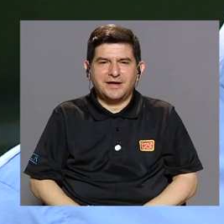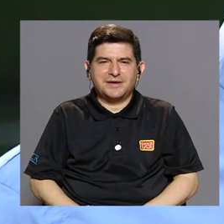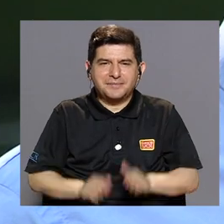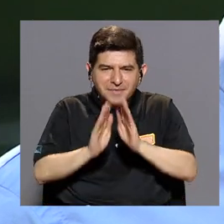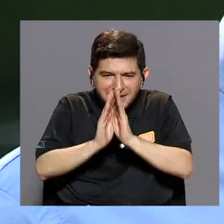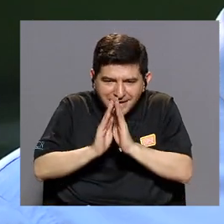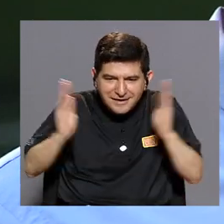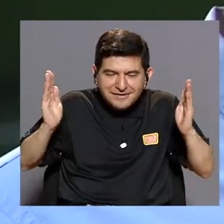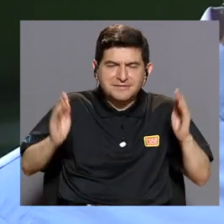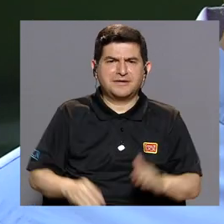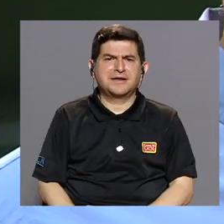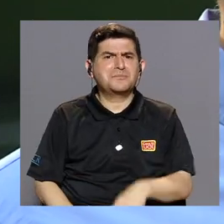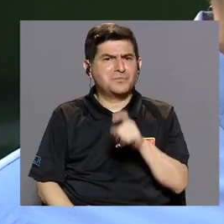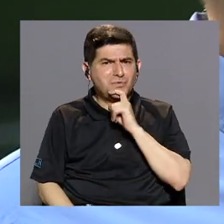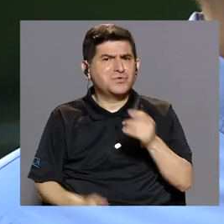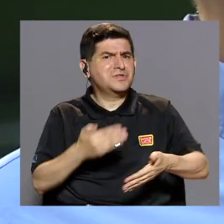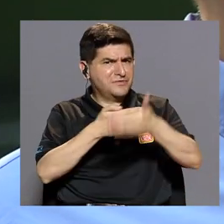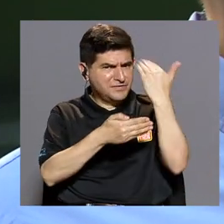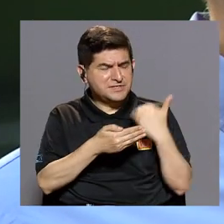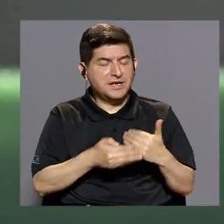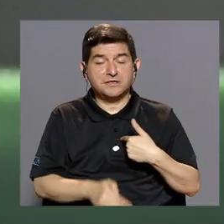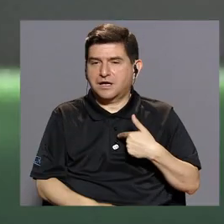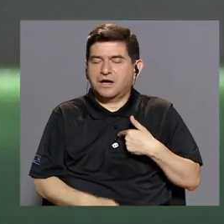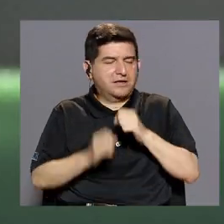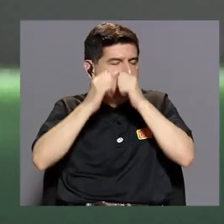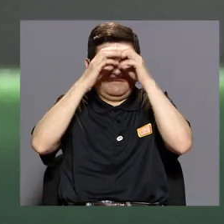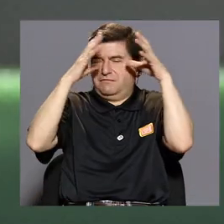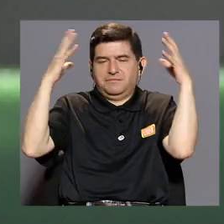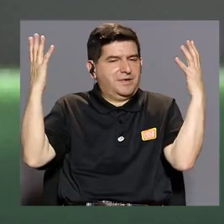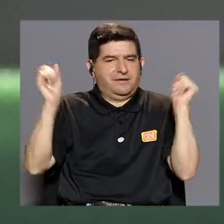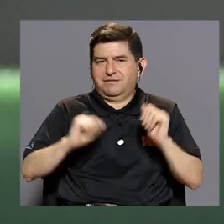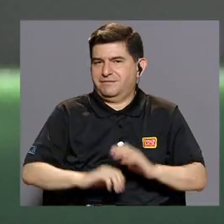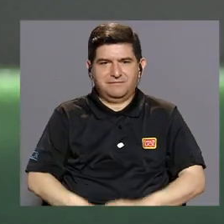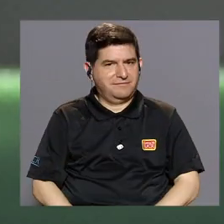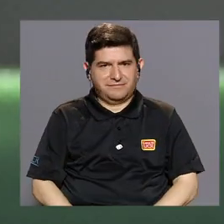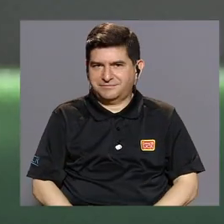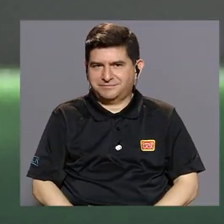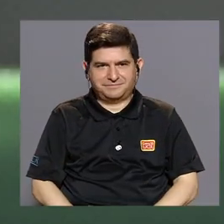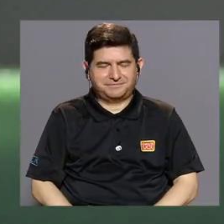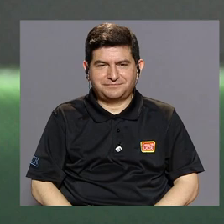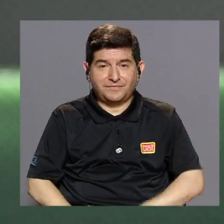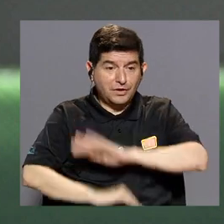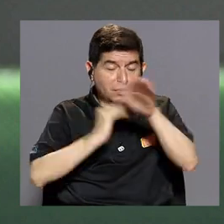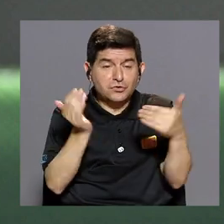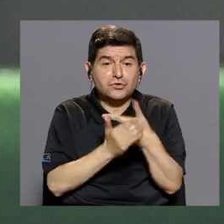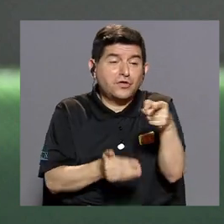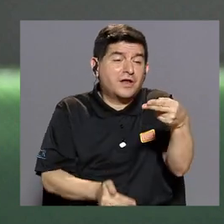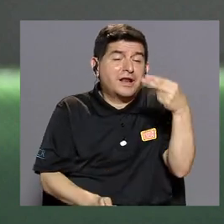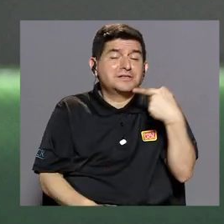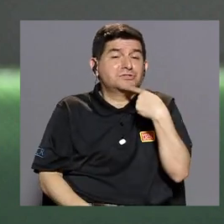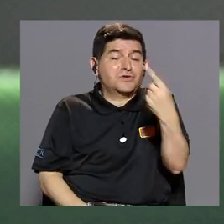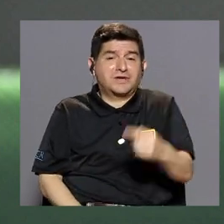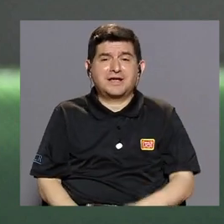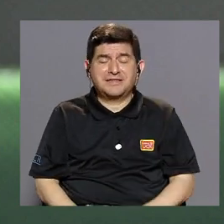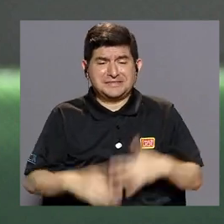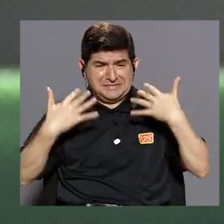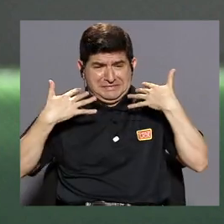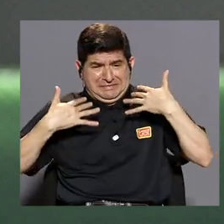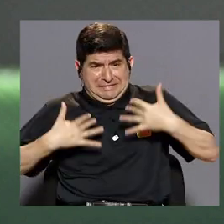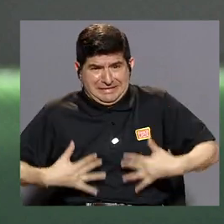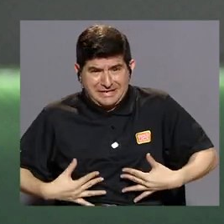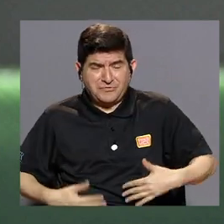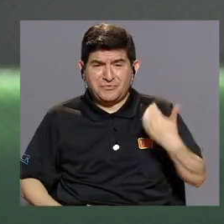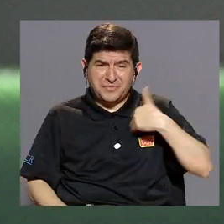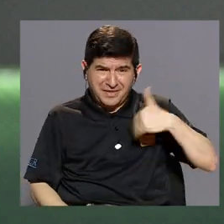entonces... Imagínese lo rudo que era en ese momento, no, ¿verdad? No me lo puedo imaginar, no podría, digamos. Toda la historia que ellos cuentan de los